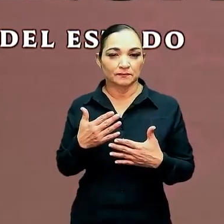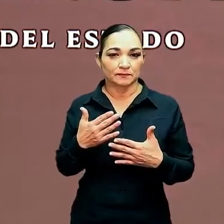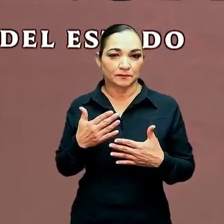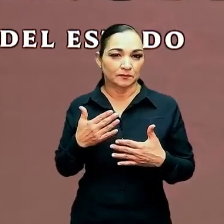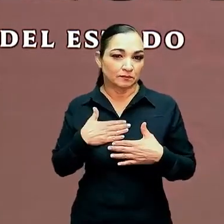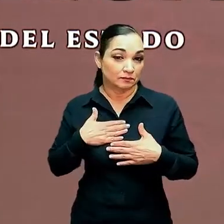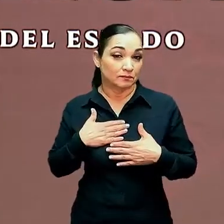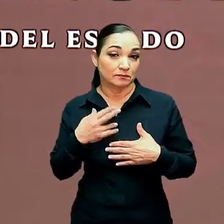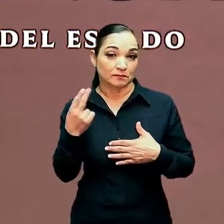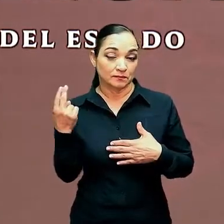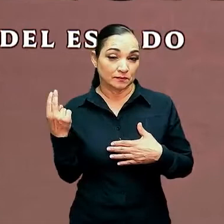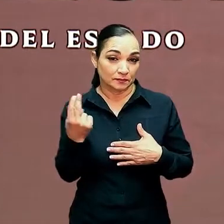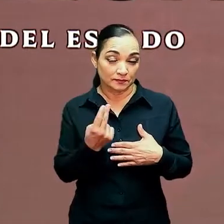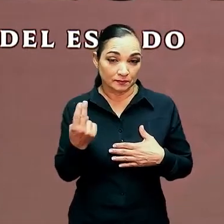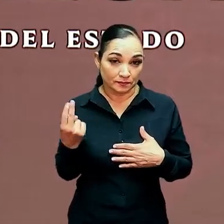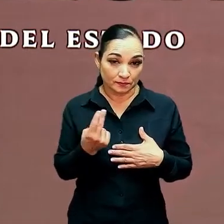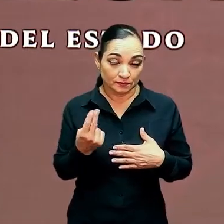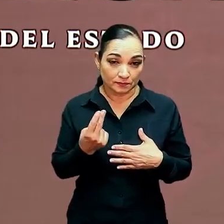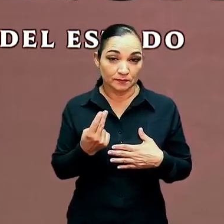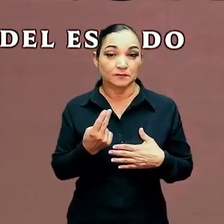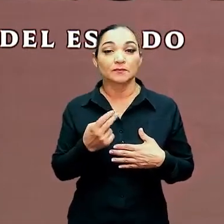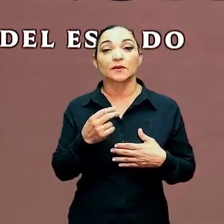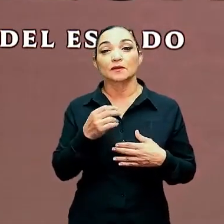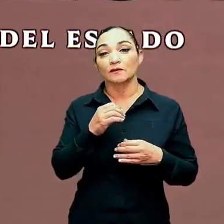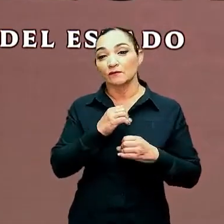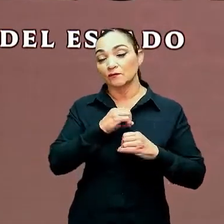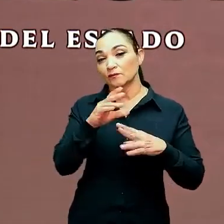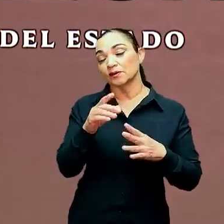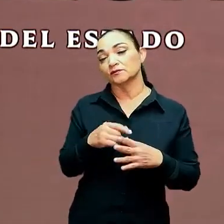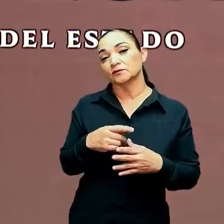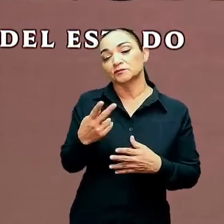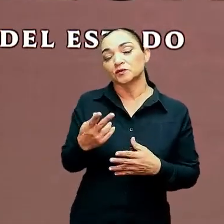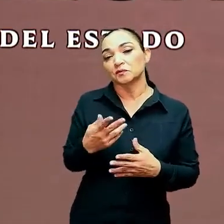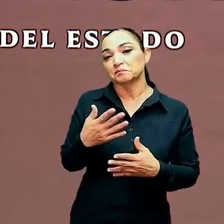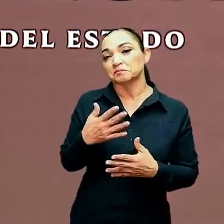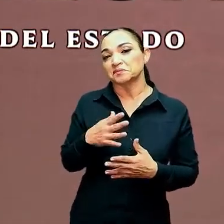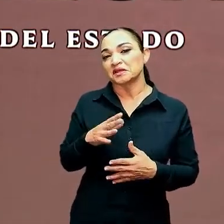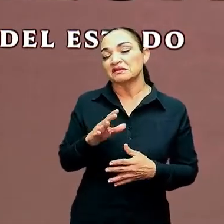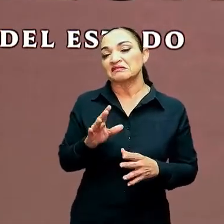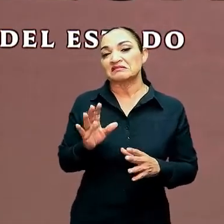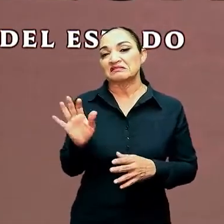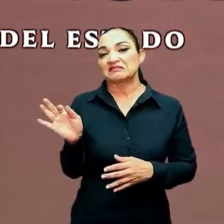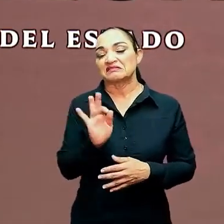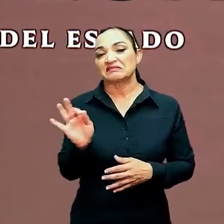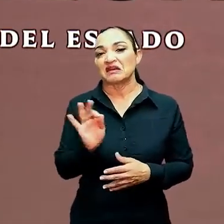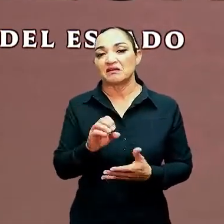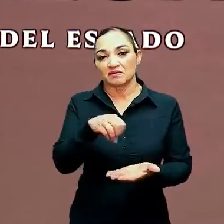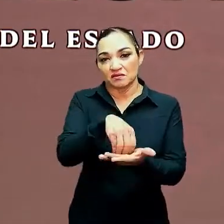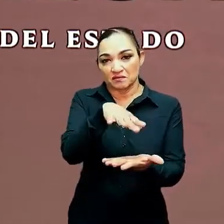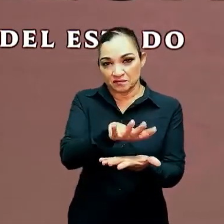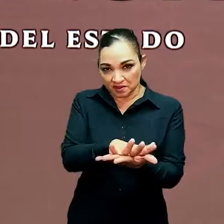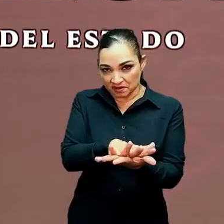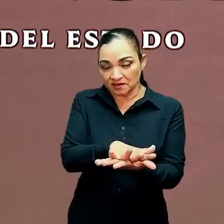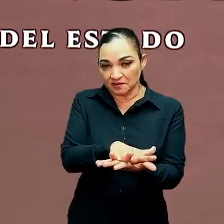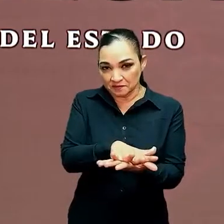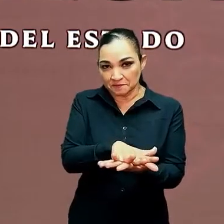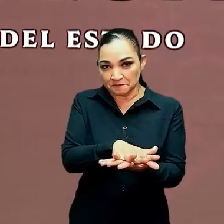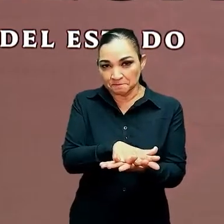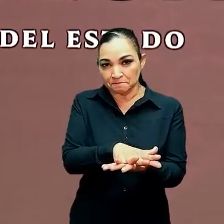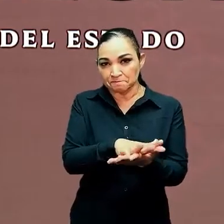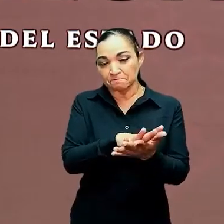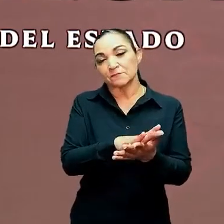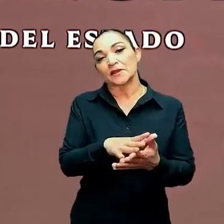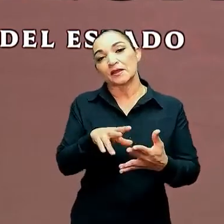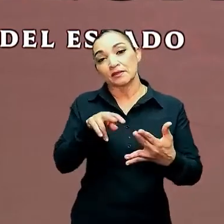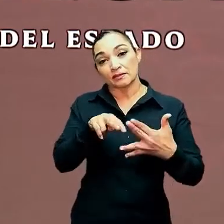tendría que ser que lo tenga, pues. Si nada más lo tengo relacionado, no te sirve, no le sirve, es documentado en transparencia